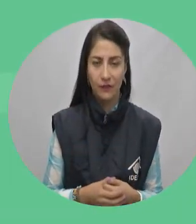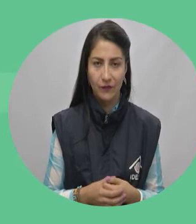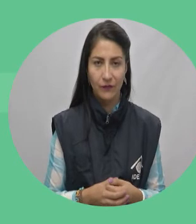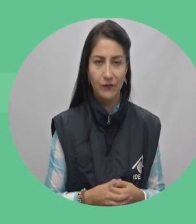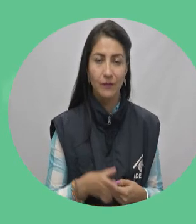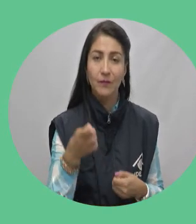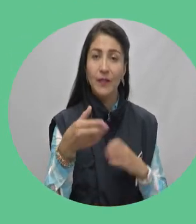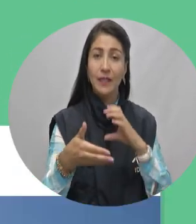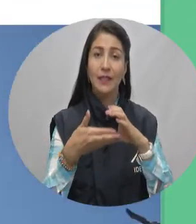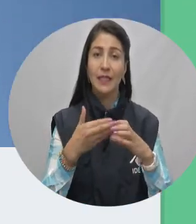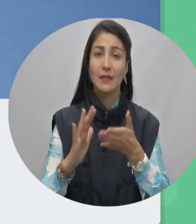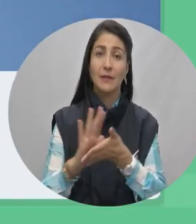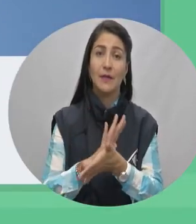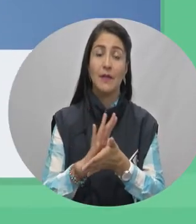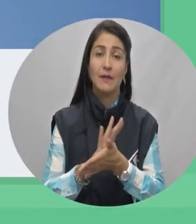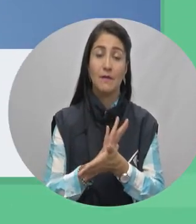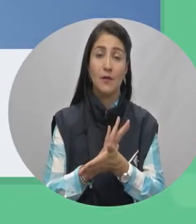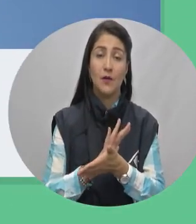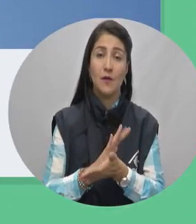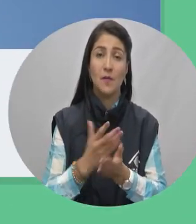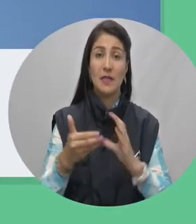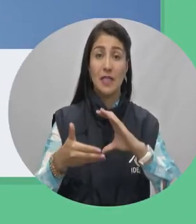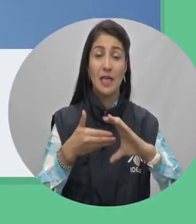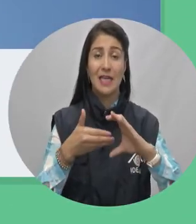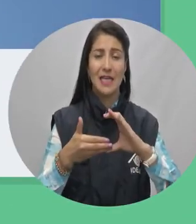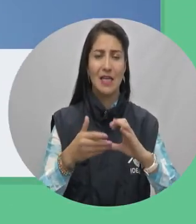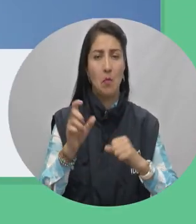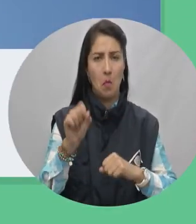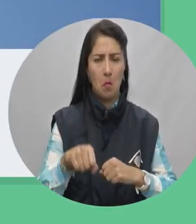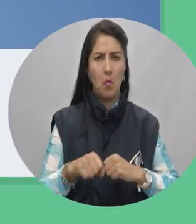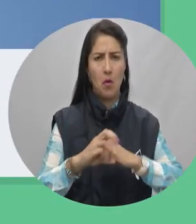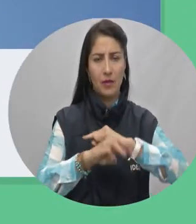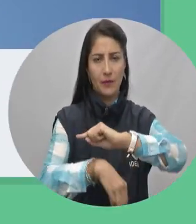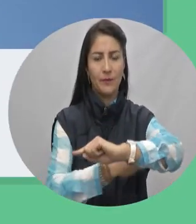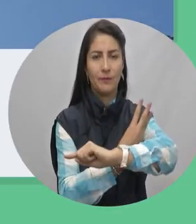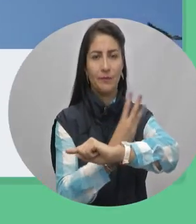Para mayor información sobre el pronóstico del tiempo, visítenos en